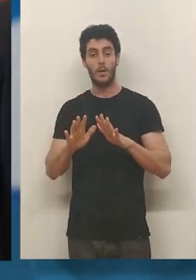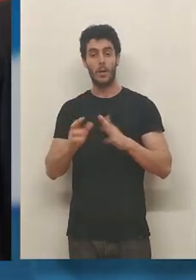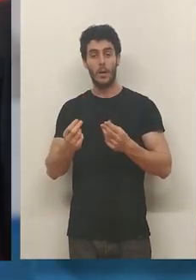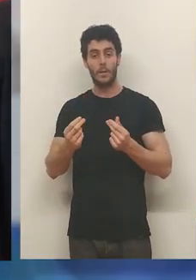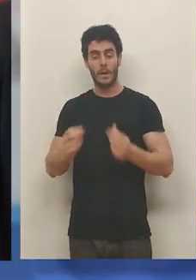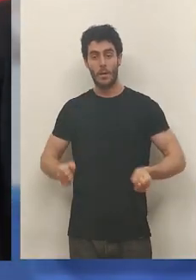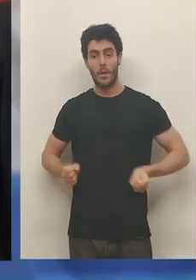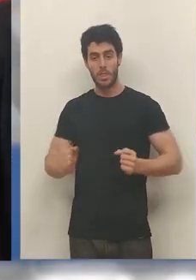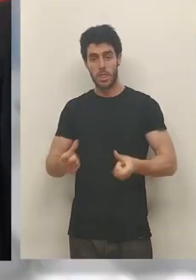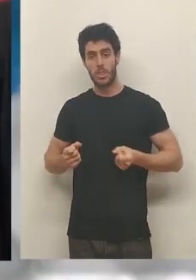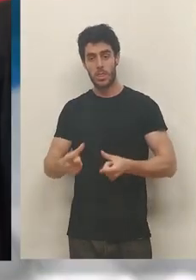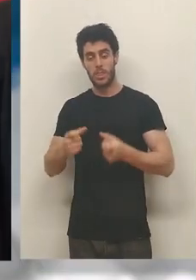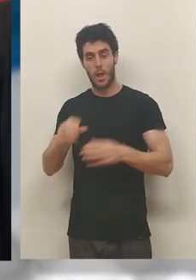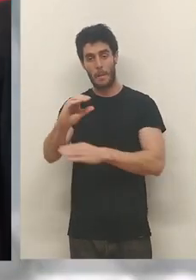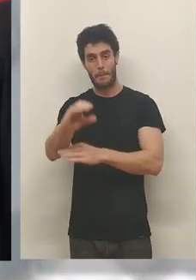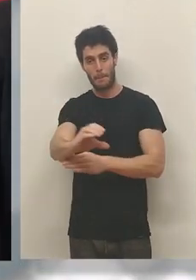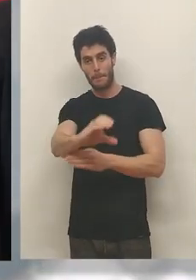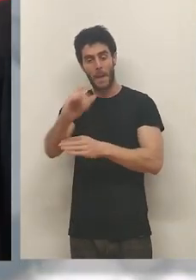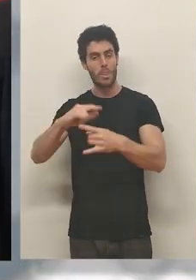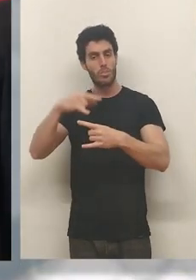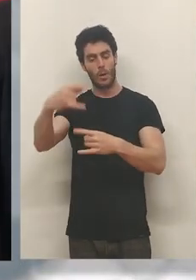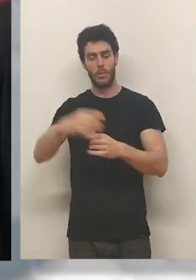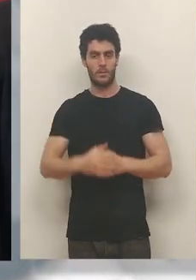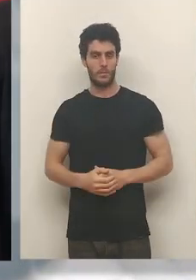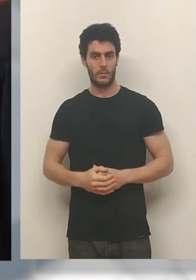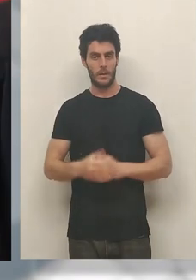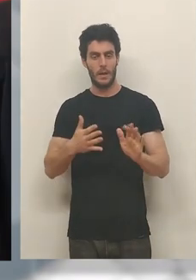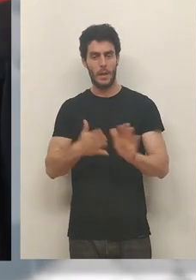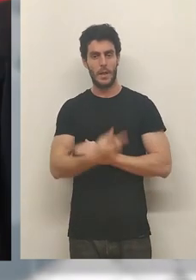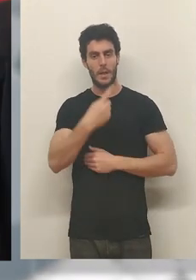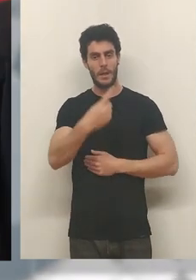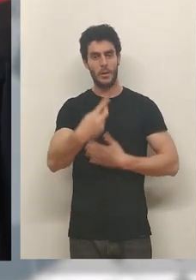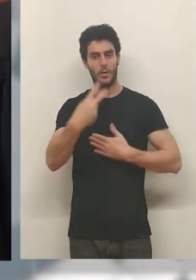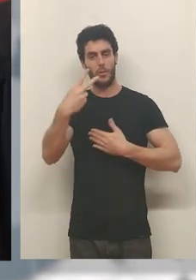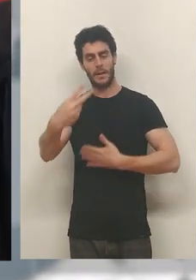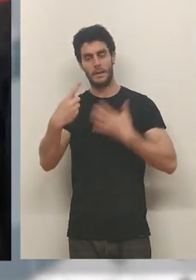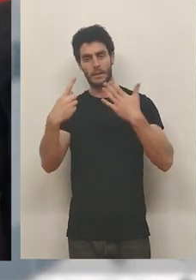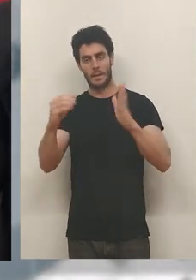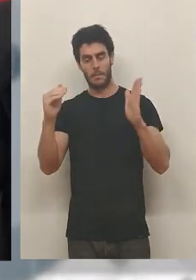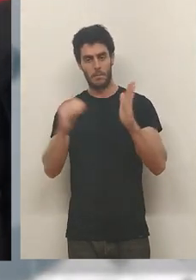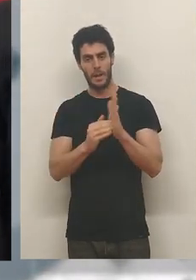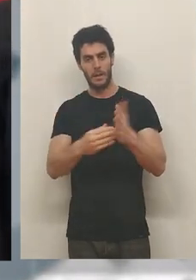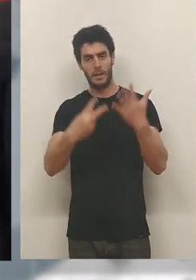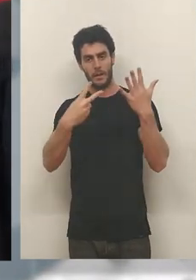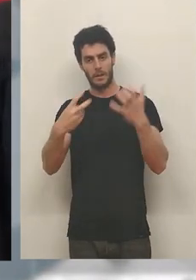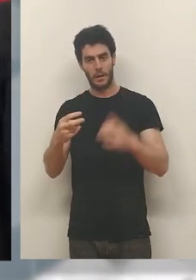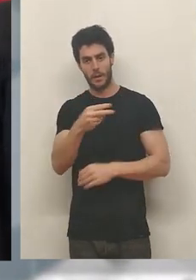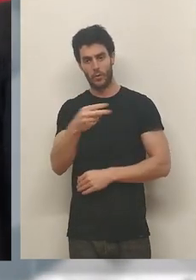Pero en cambio, hemos duplicado la ayuda económica dada, es decir, 126